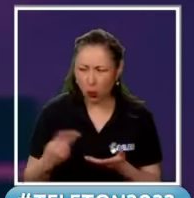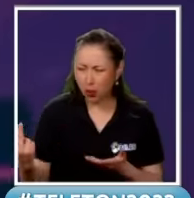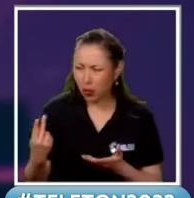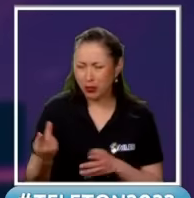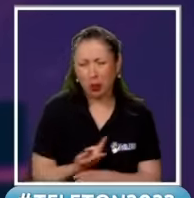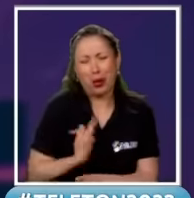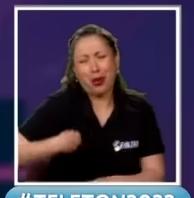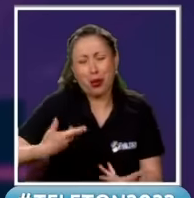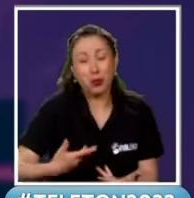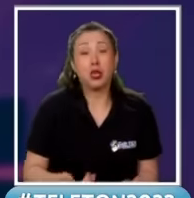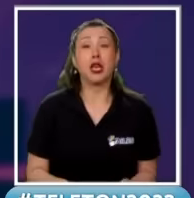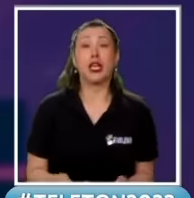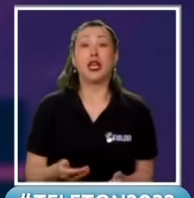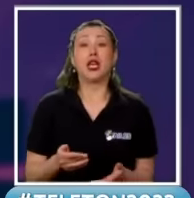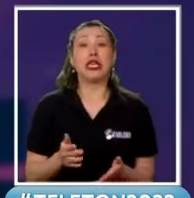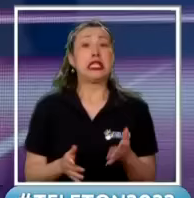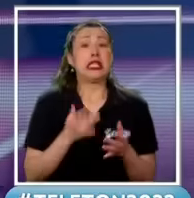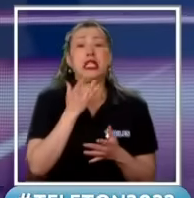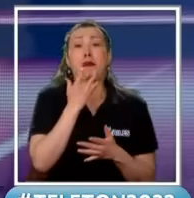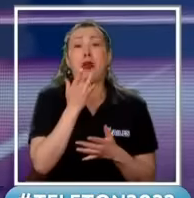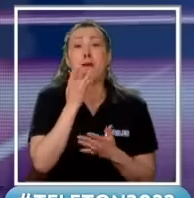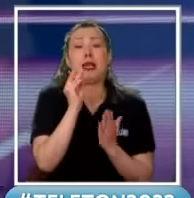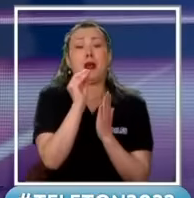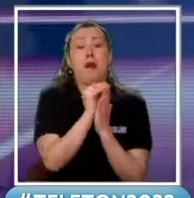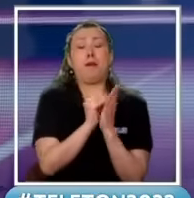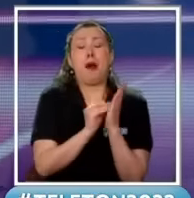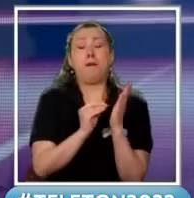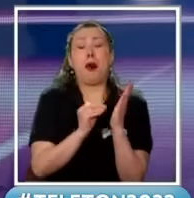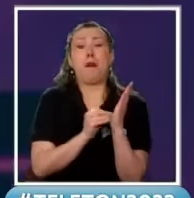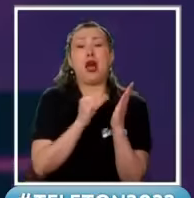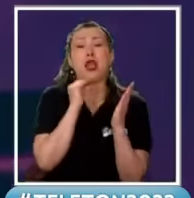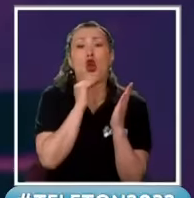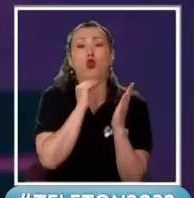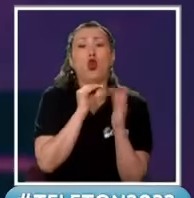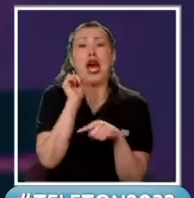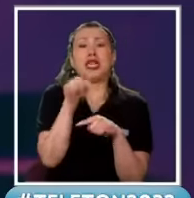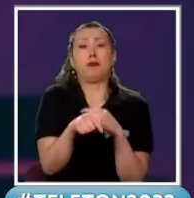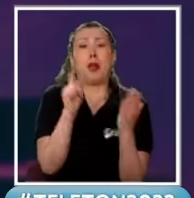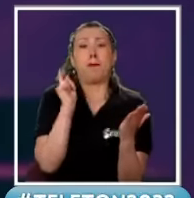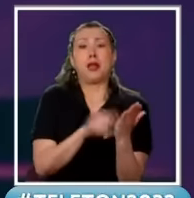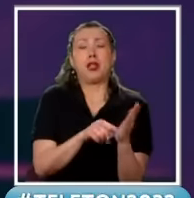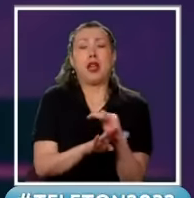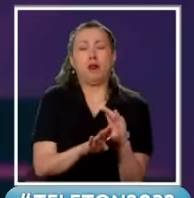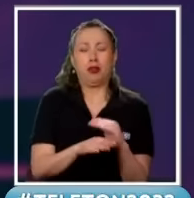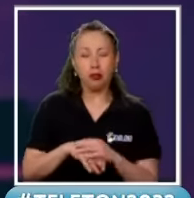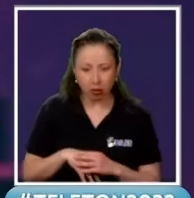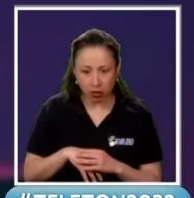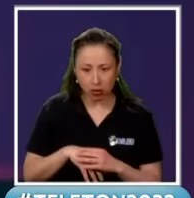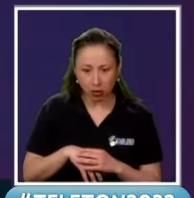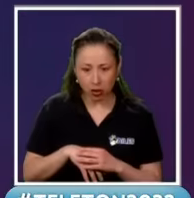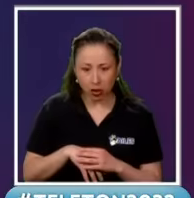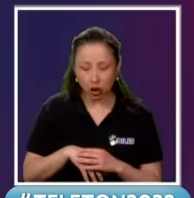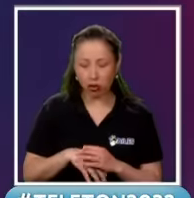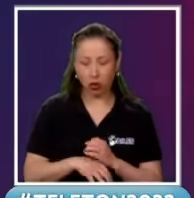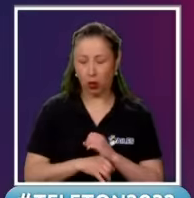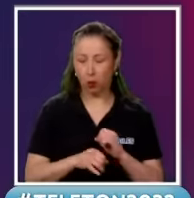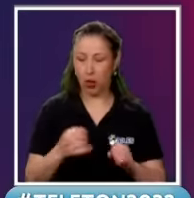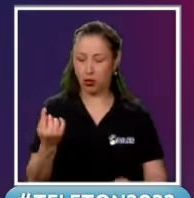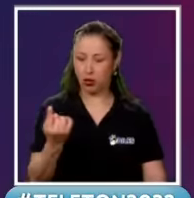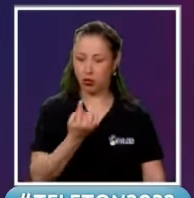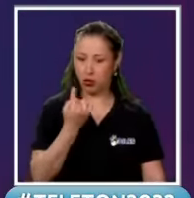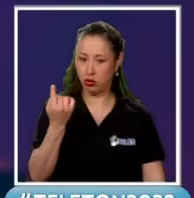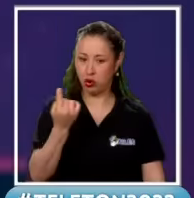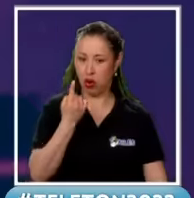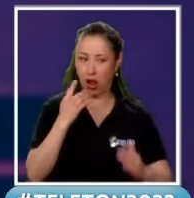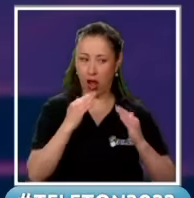Simplemente lee las condiciones de uso y presiona aceptar. Yo dije, no puedo vivir esta weá solo en